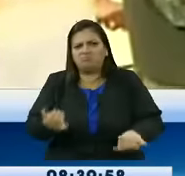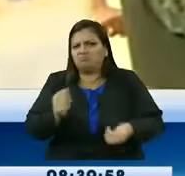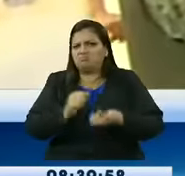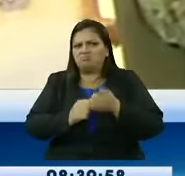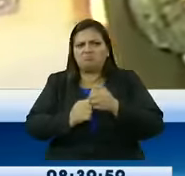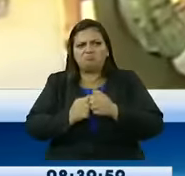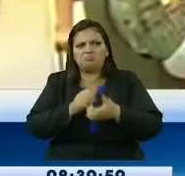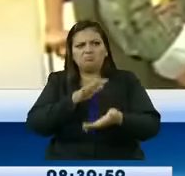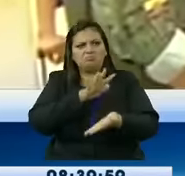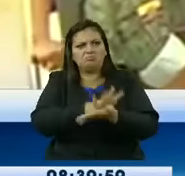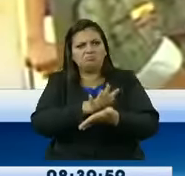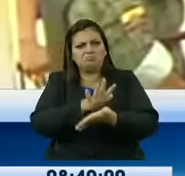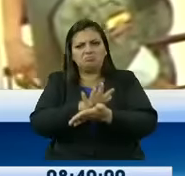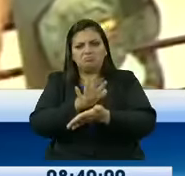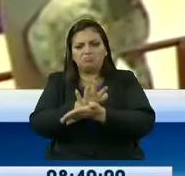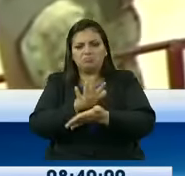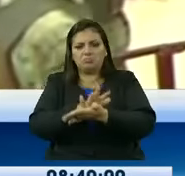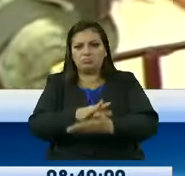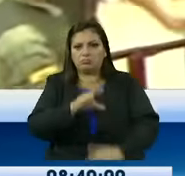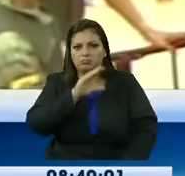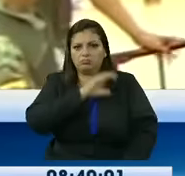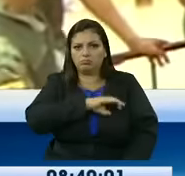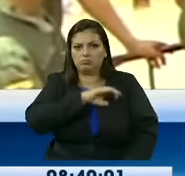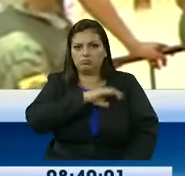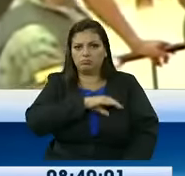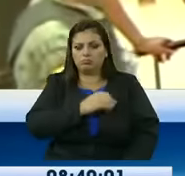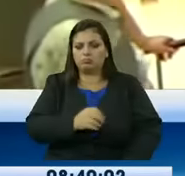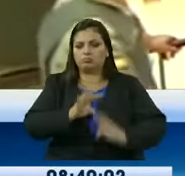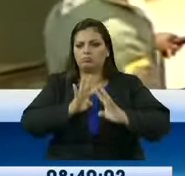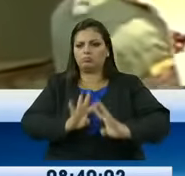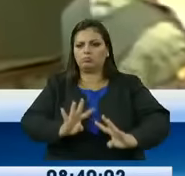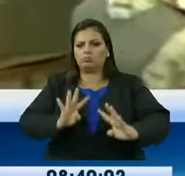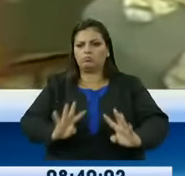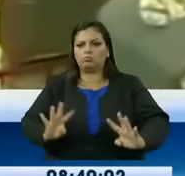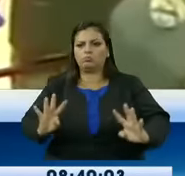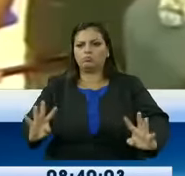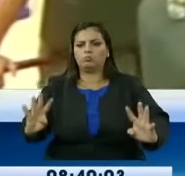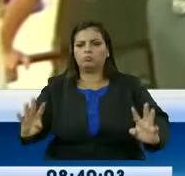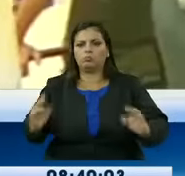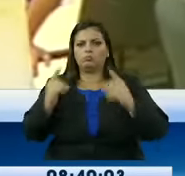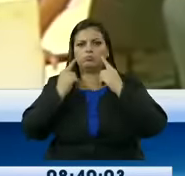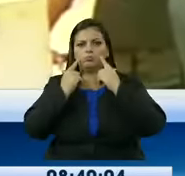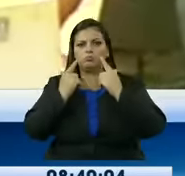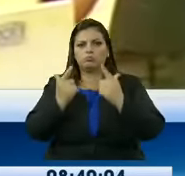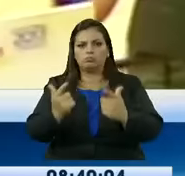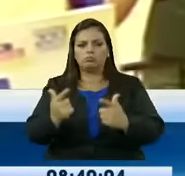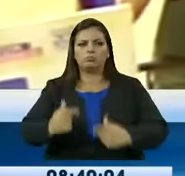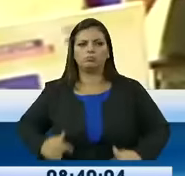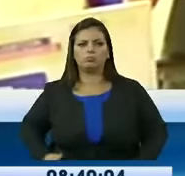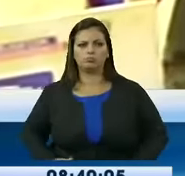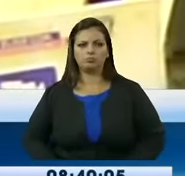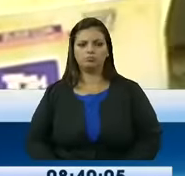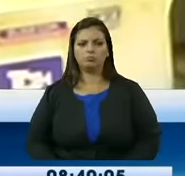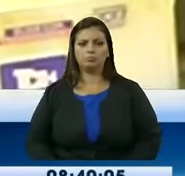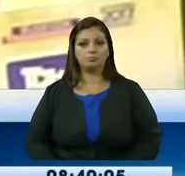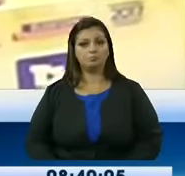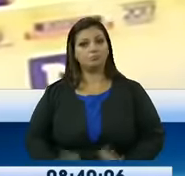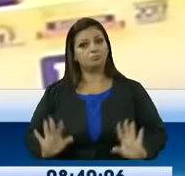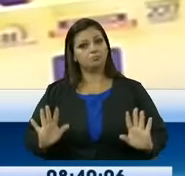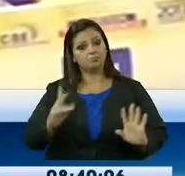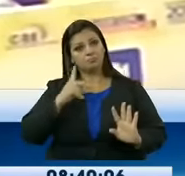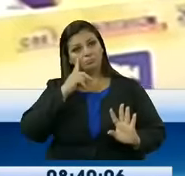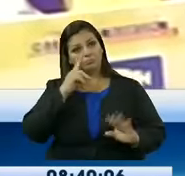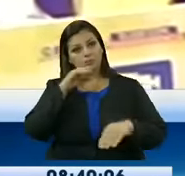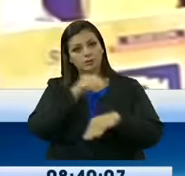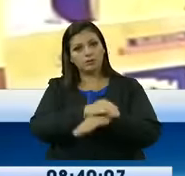que es un fuerte piquete policial para lo que es horas más tarde. Prevén que igual lleguen hasta acá gran cantidad de simpatizantes de